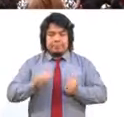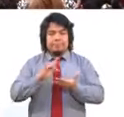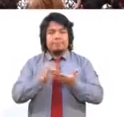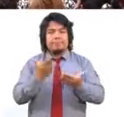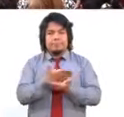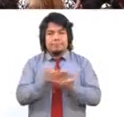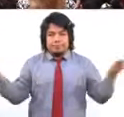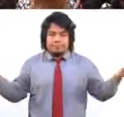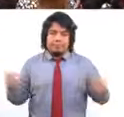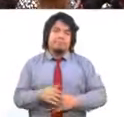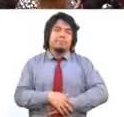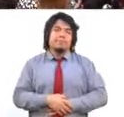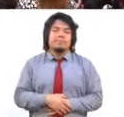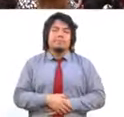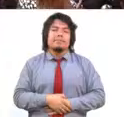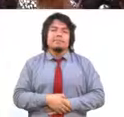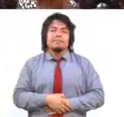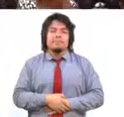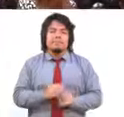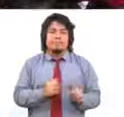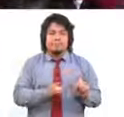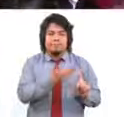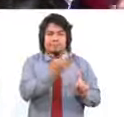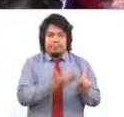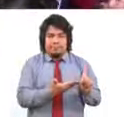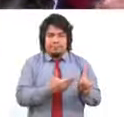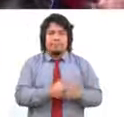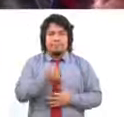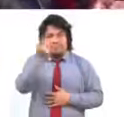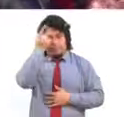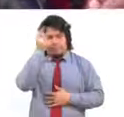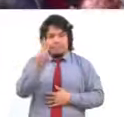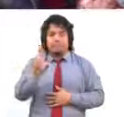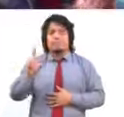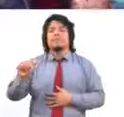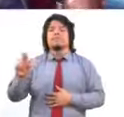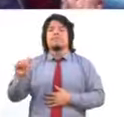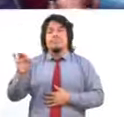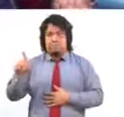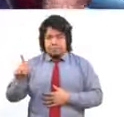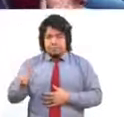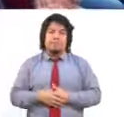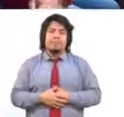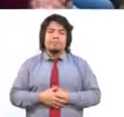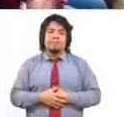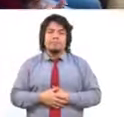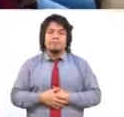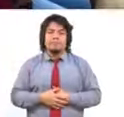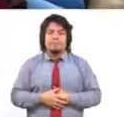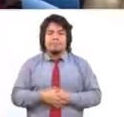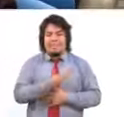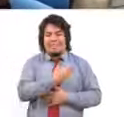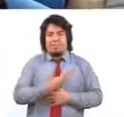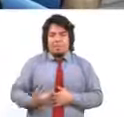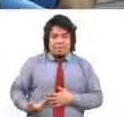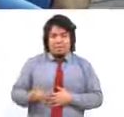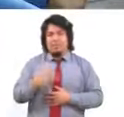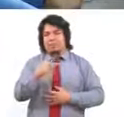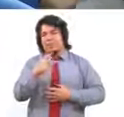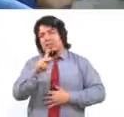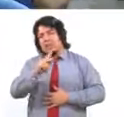todos. Estimamos la importante intervención del doctor Rafael Guerra Álvarez, magistrado presidente del Poder Judicial de